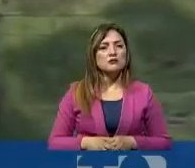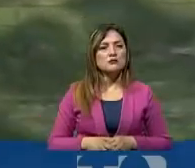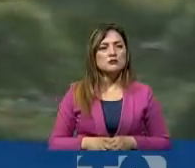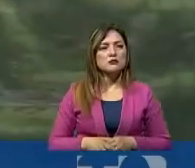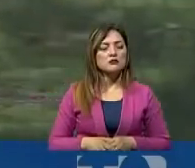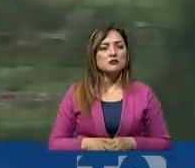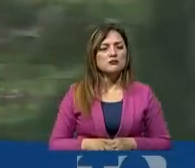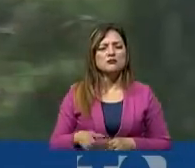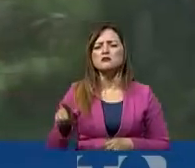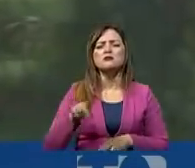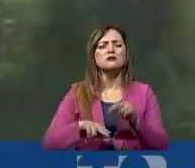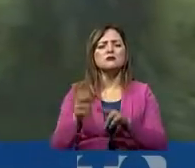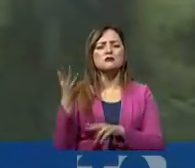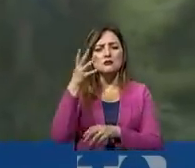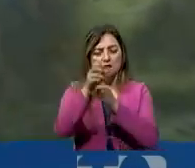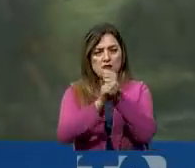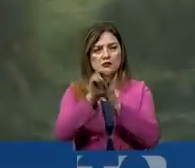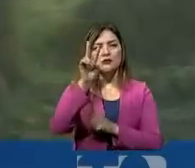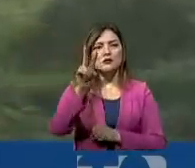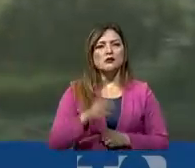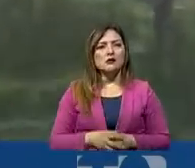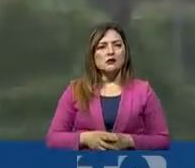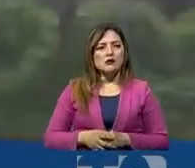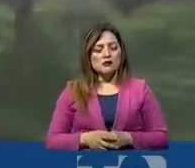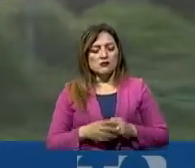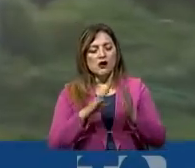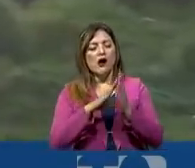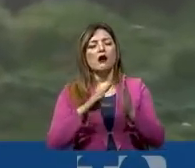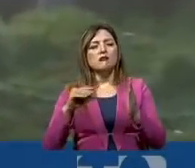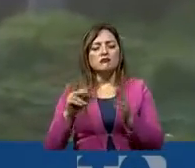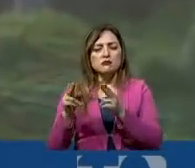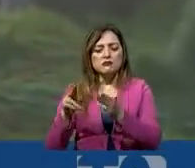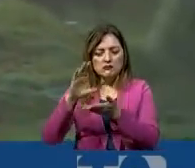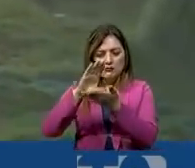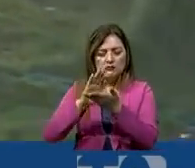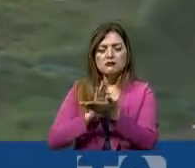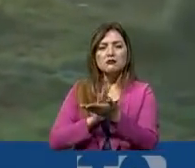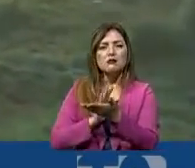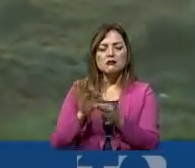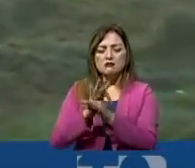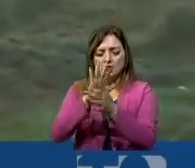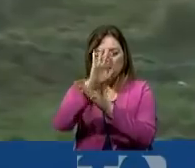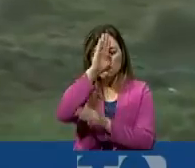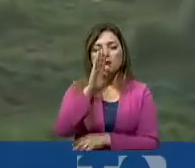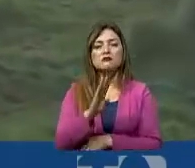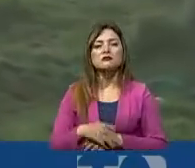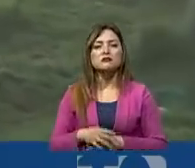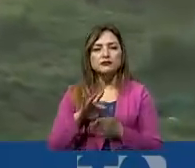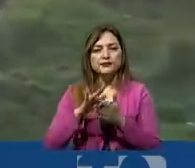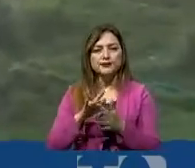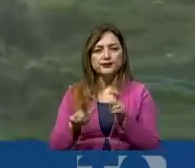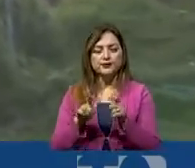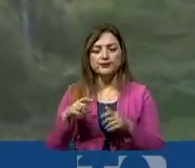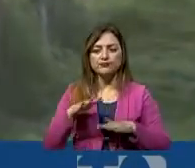Este colegio se construyó hace 2 años, es la réplica del Central Técnico. Nunca se puso en funcionamiento y esto es un peligro para